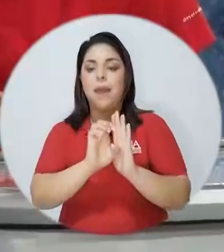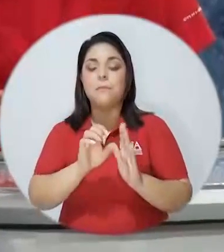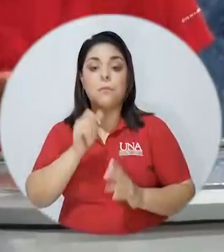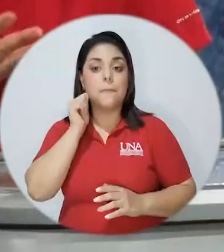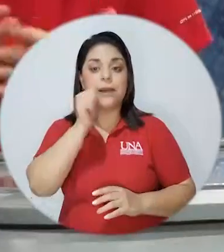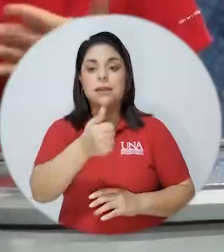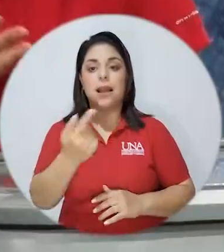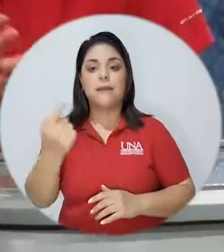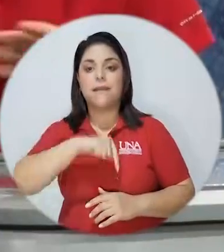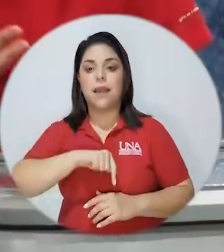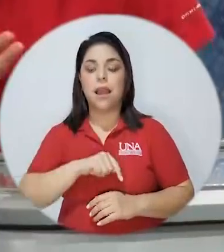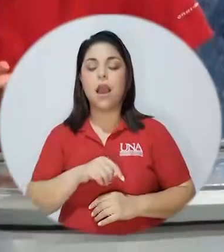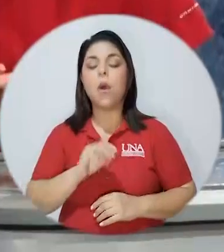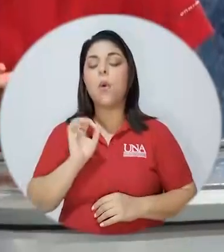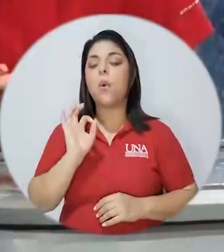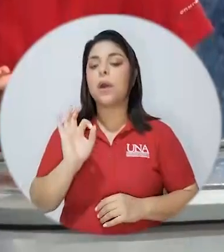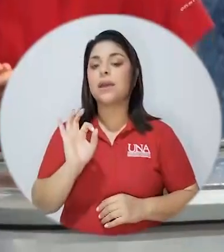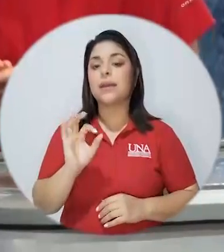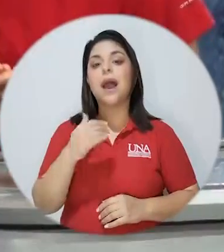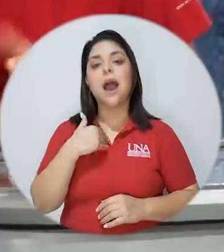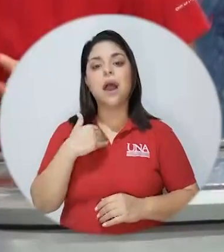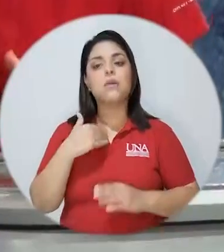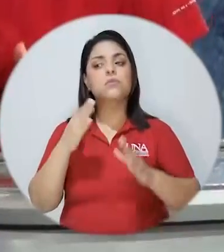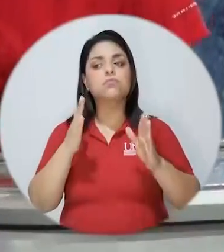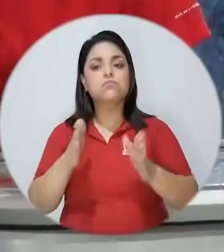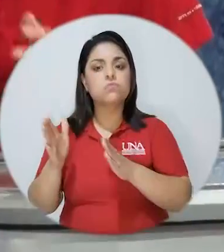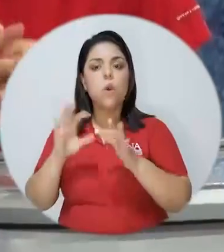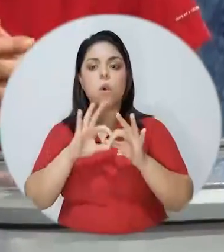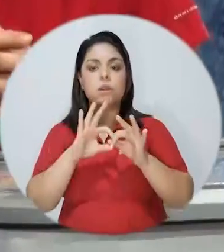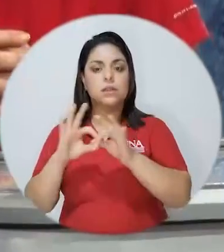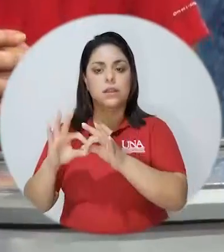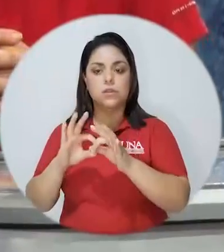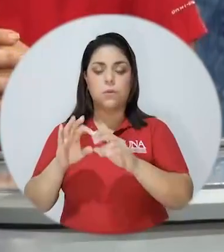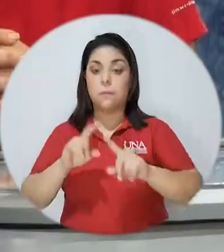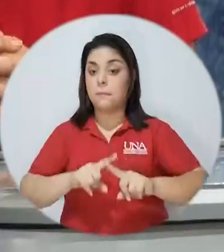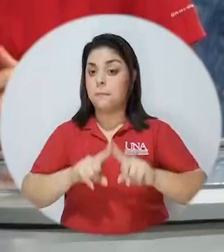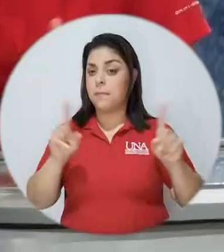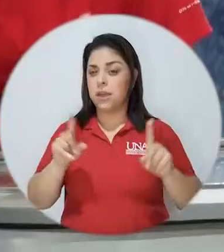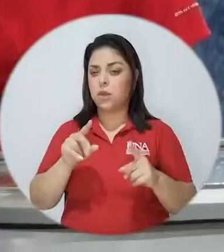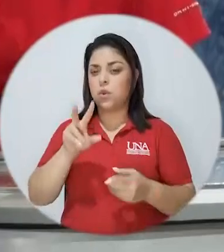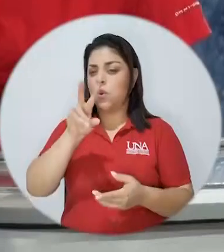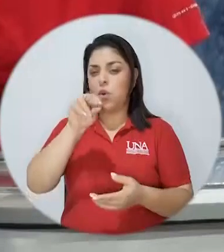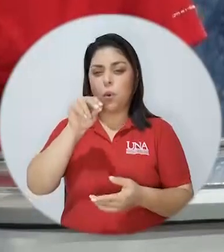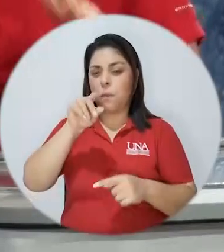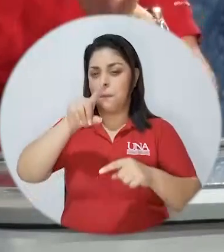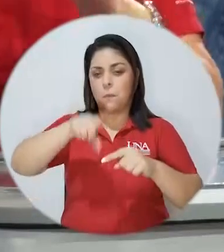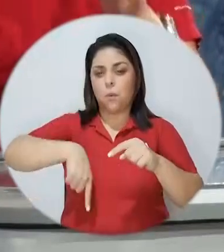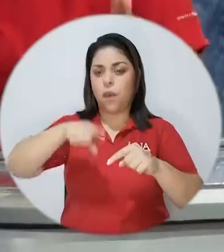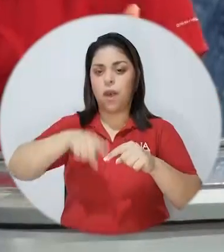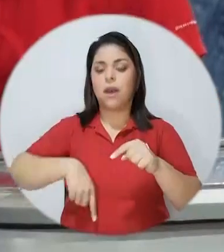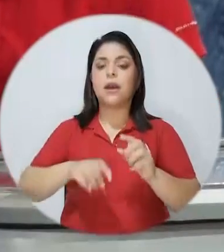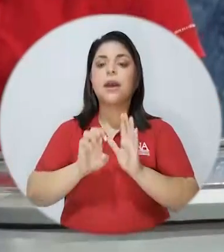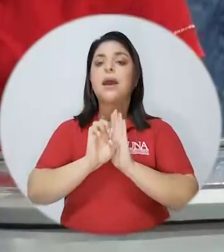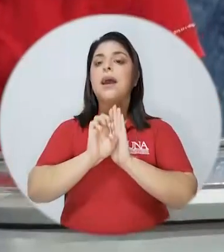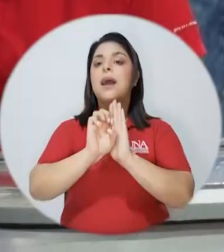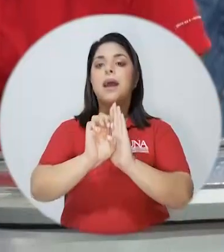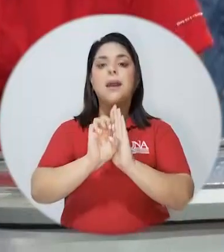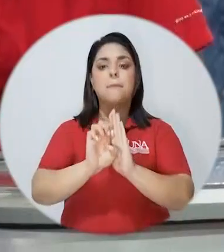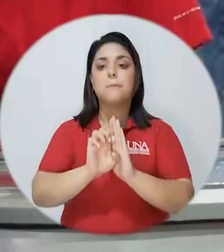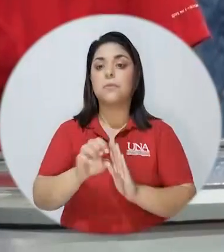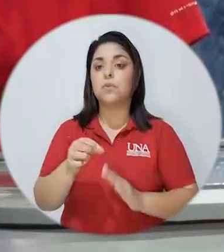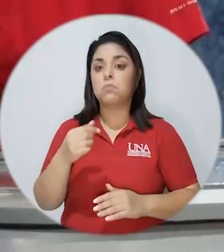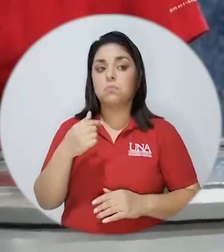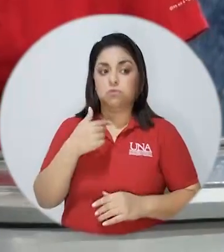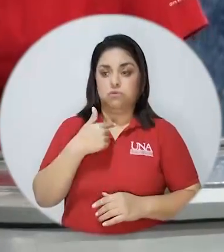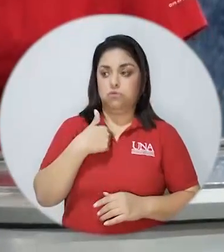emergente, ¿verdad? Sí es importante que haya como una coordinación. Pero tampoco se vale que yo venga y diga, no, es que aunque la institución me requiere,